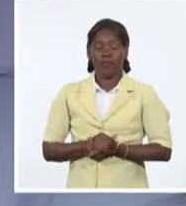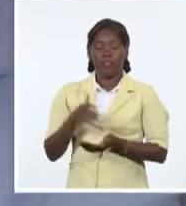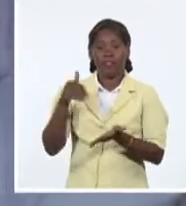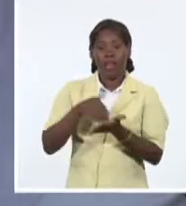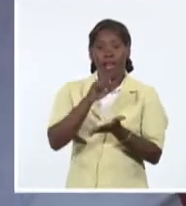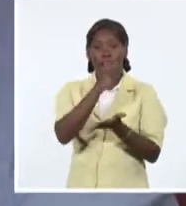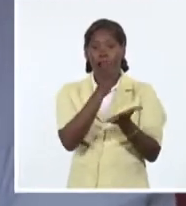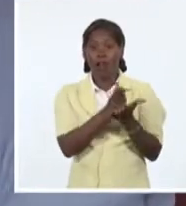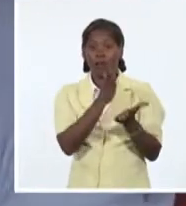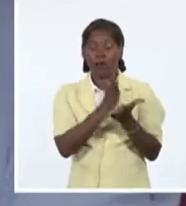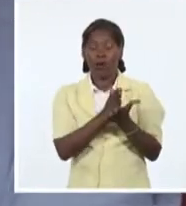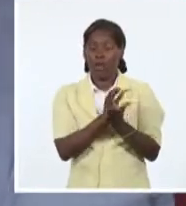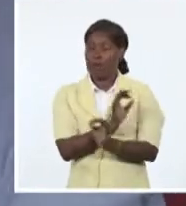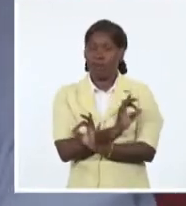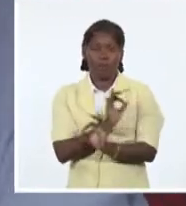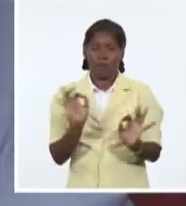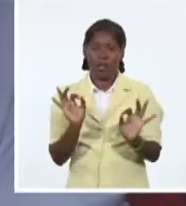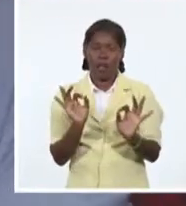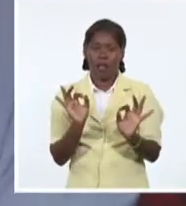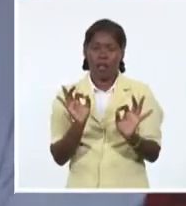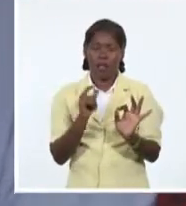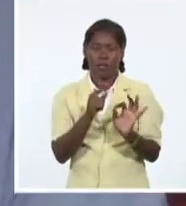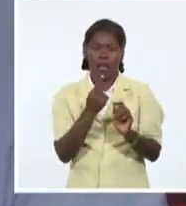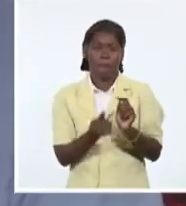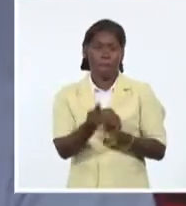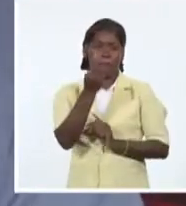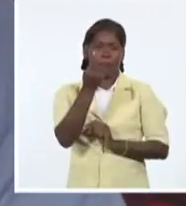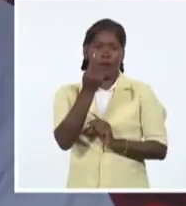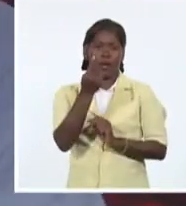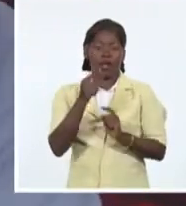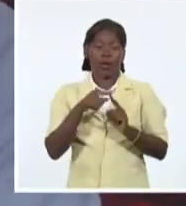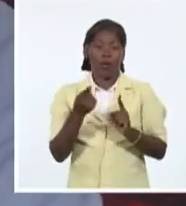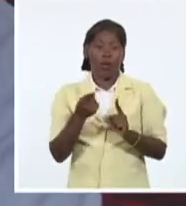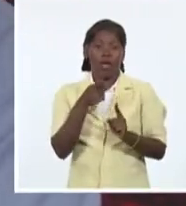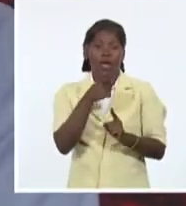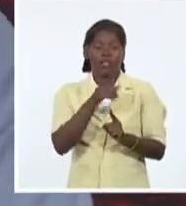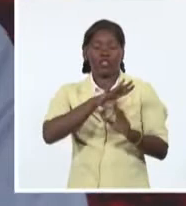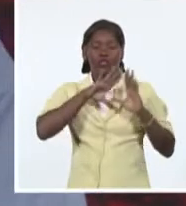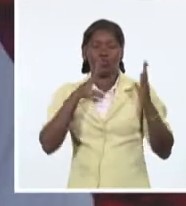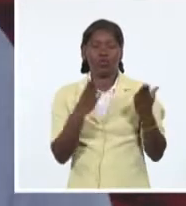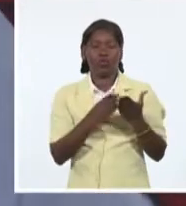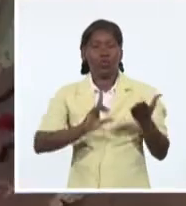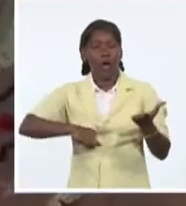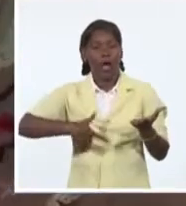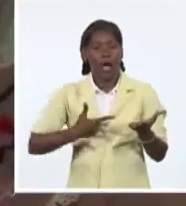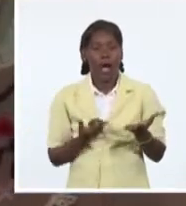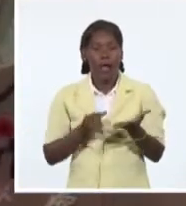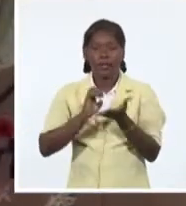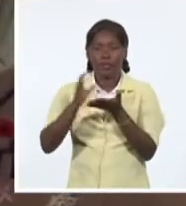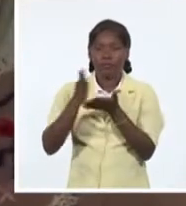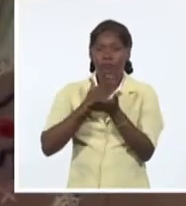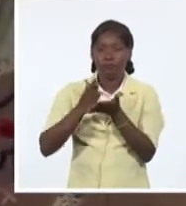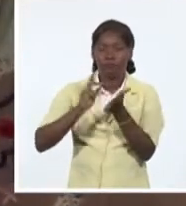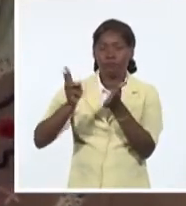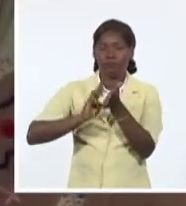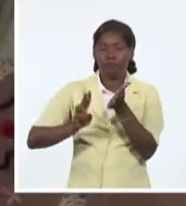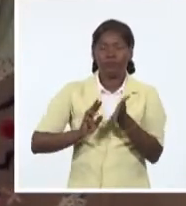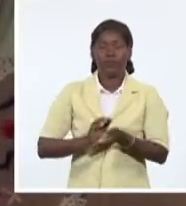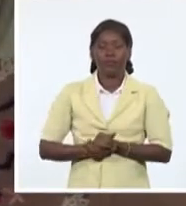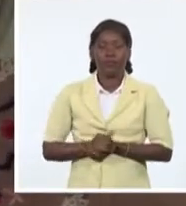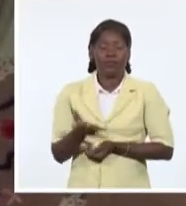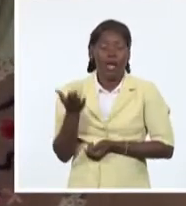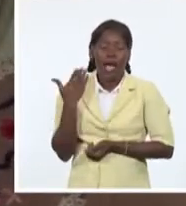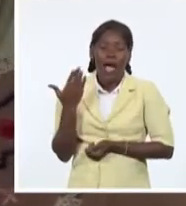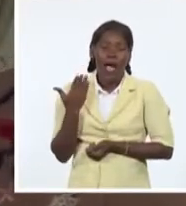porque es entrar en una escuela donde todo era antes todo era era algo que